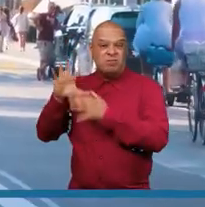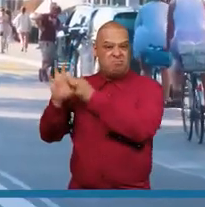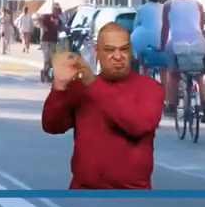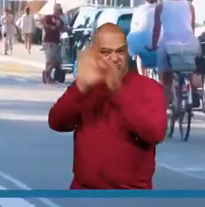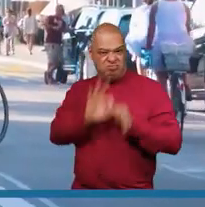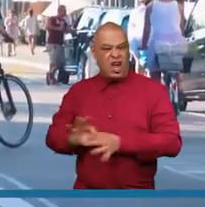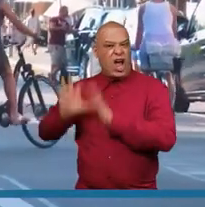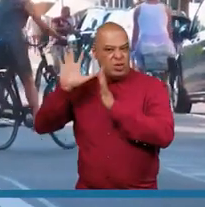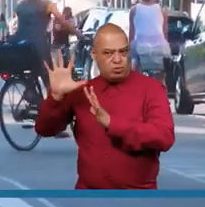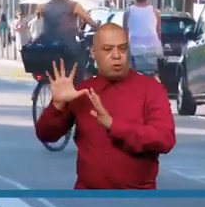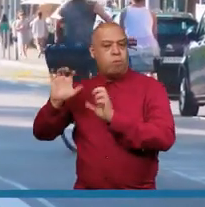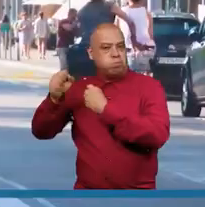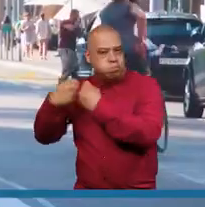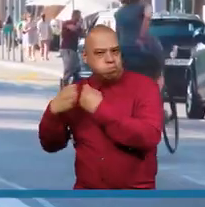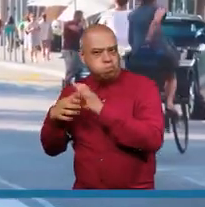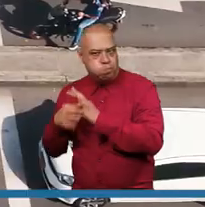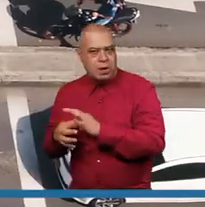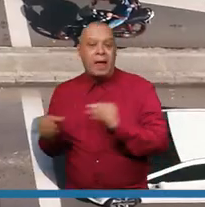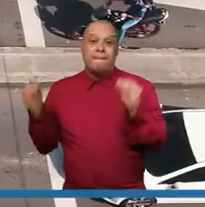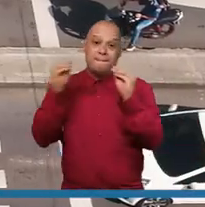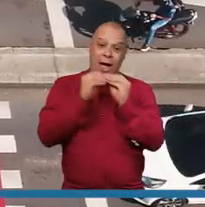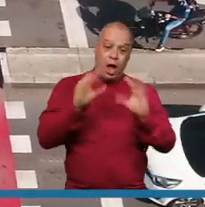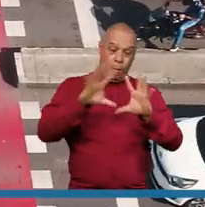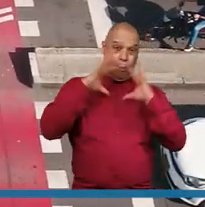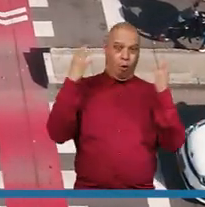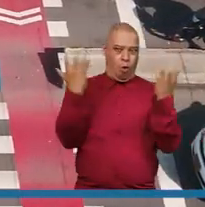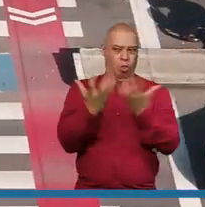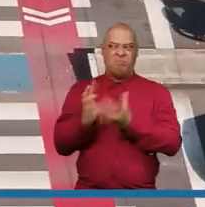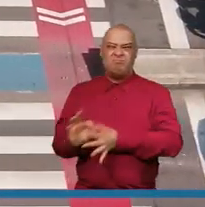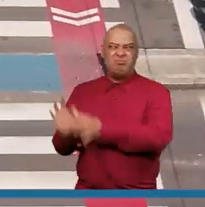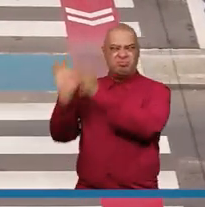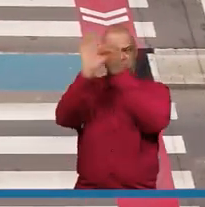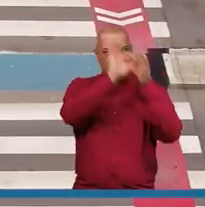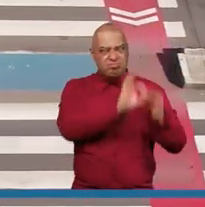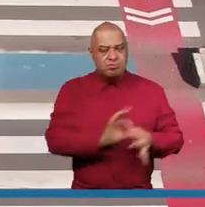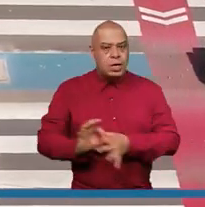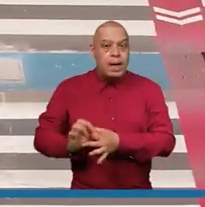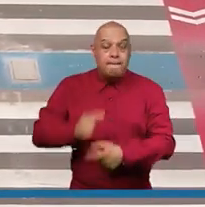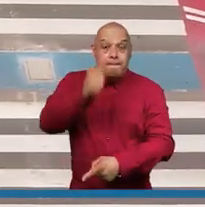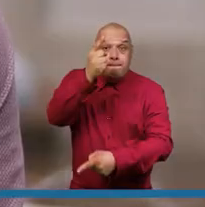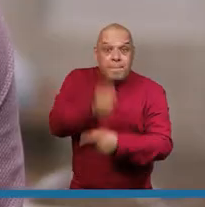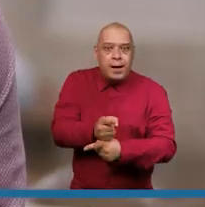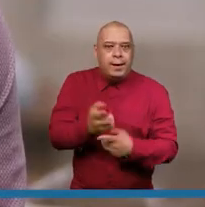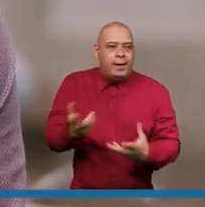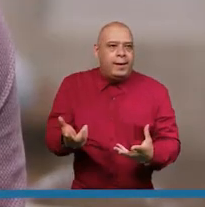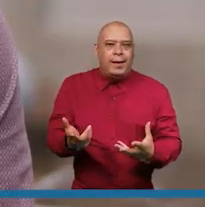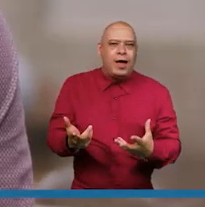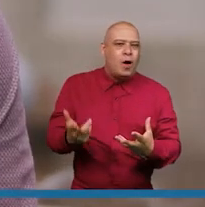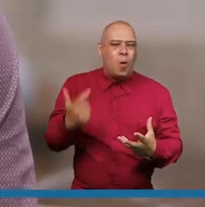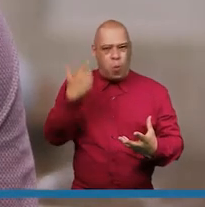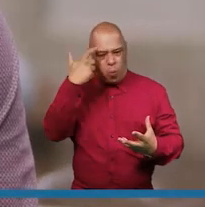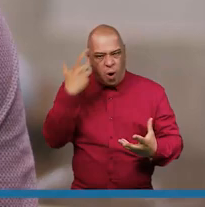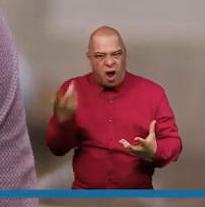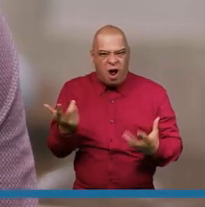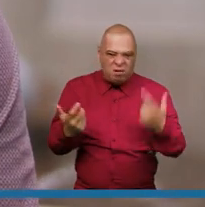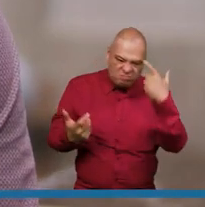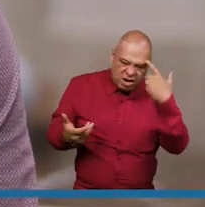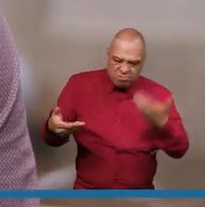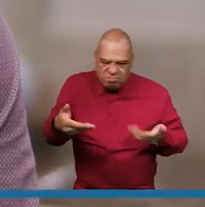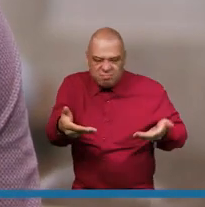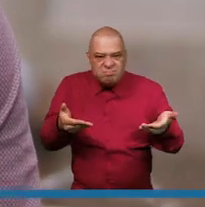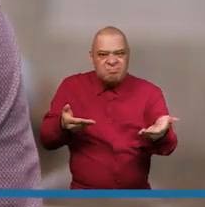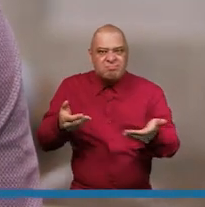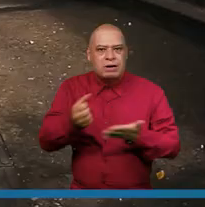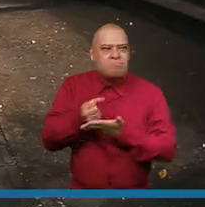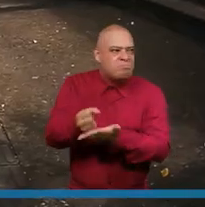áreas metropolitanas europeas y de esta red global que se está creando, creo que podemos generar lazos de